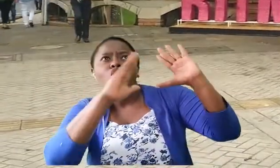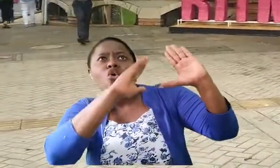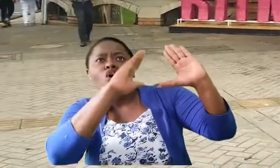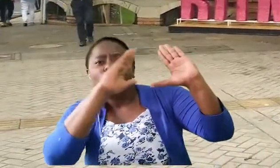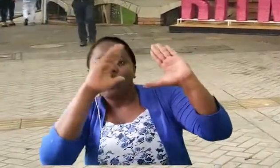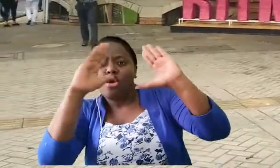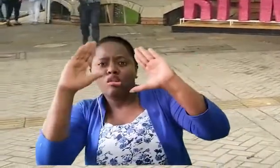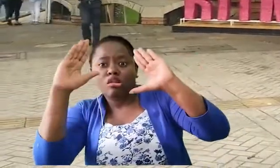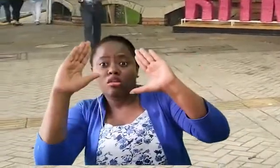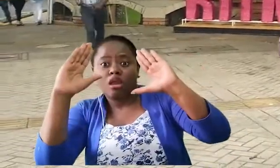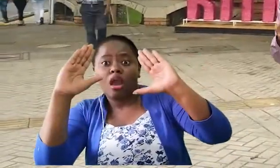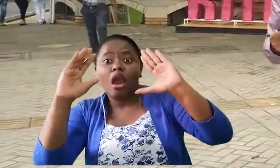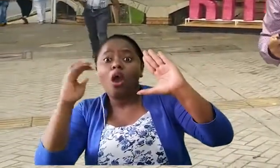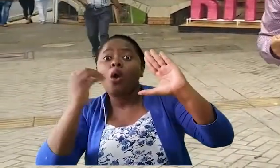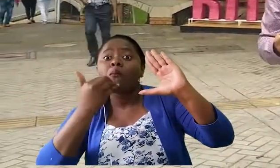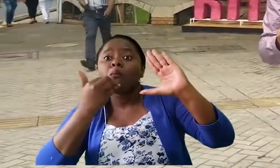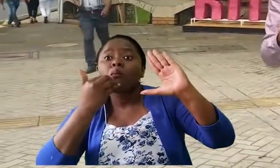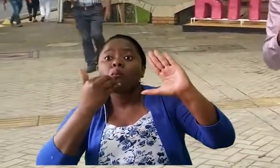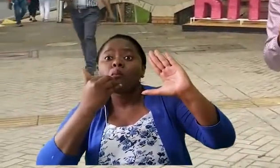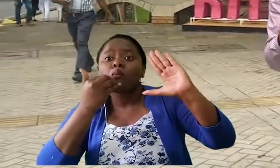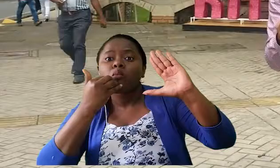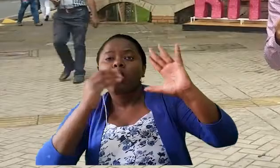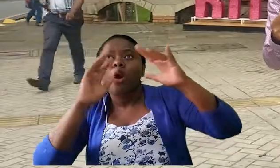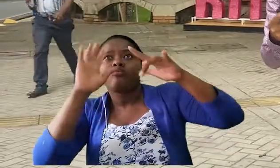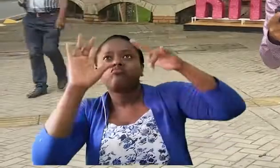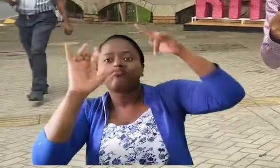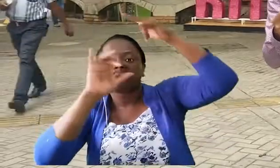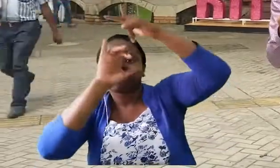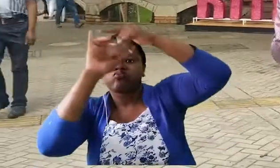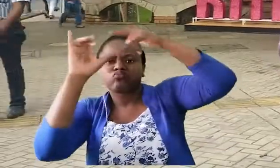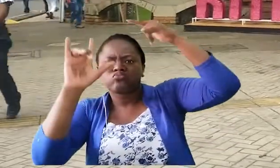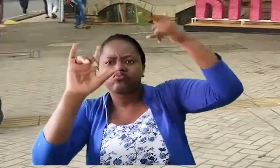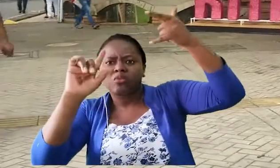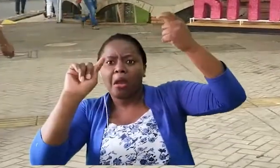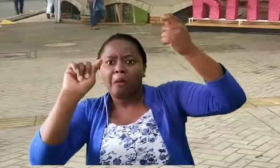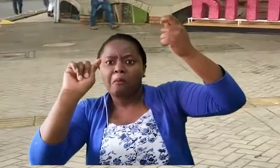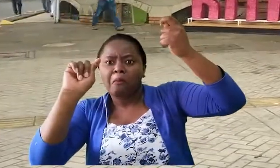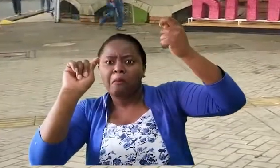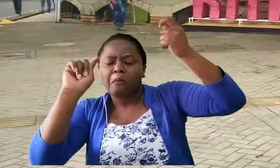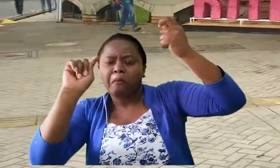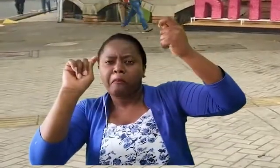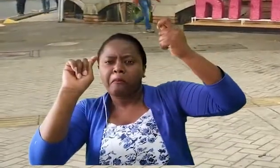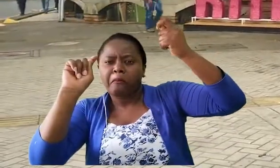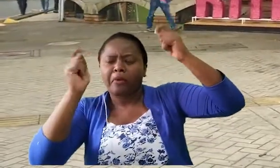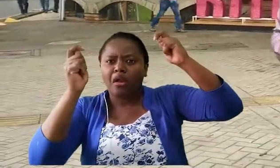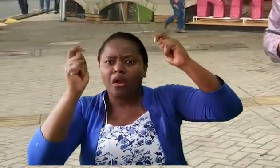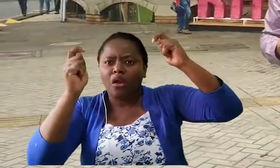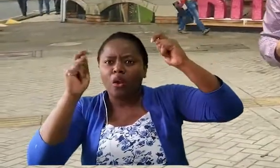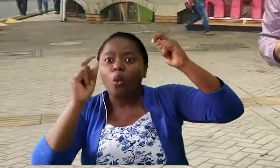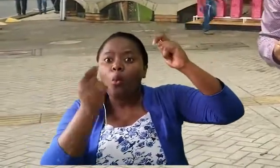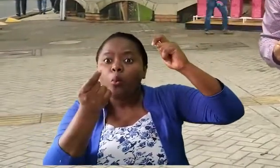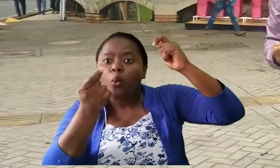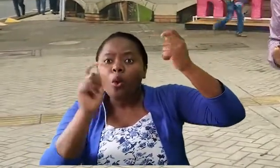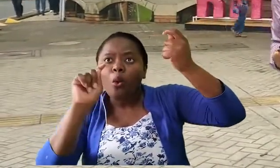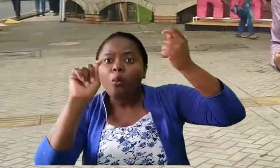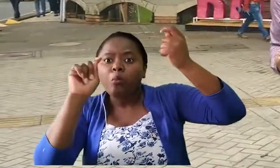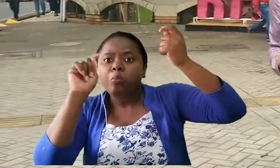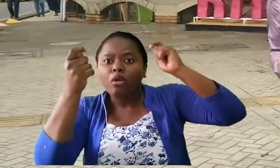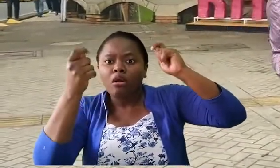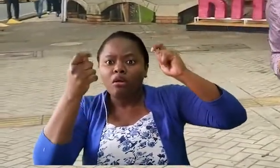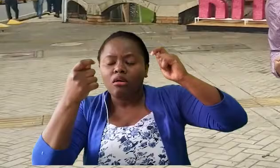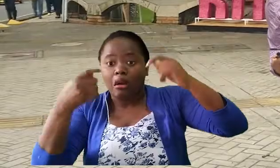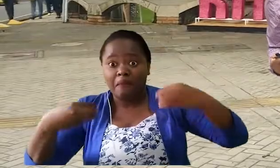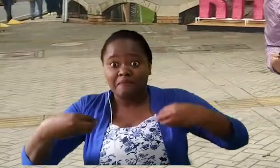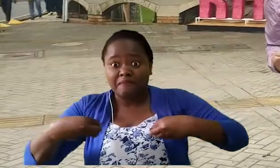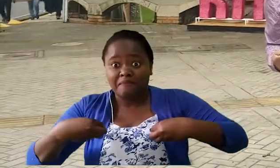del cosmos hubiese diferido tan solo ligeramente de los valores que de hecho tuvieron, es decir, cualquier